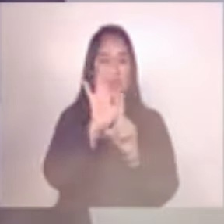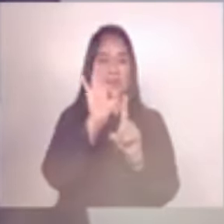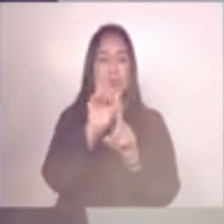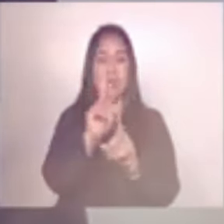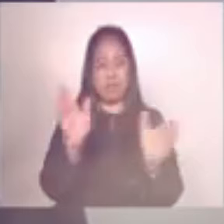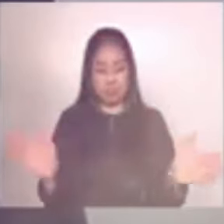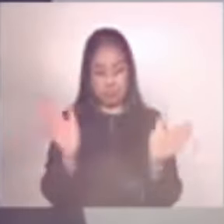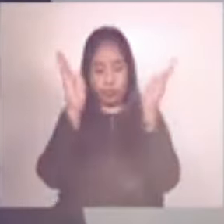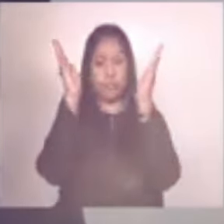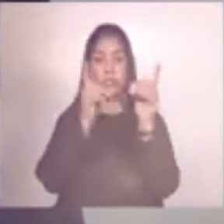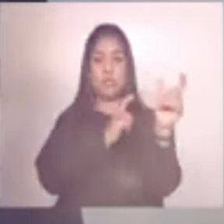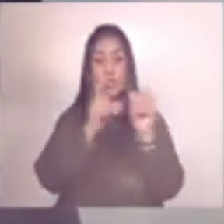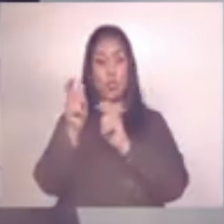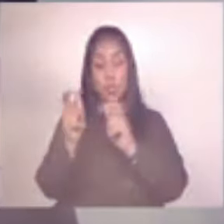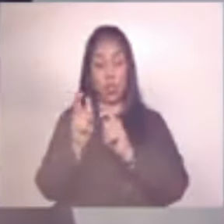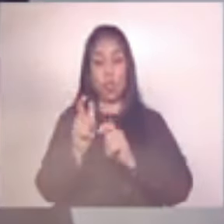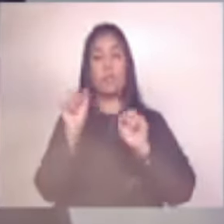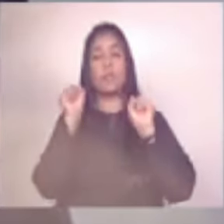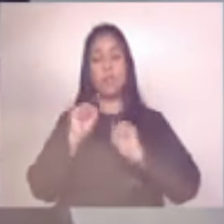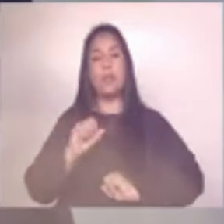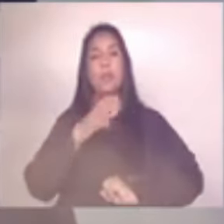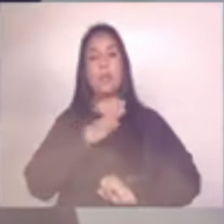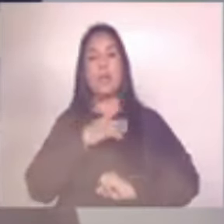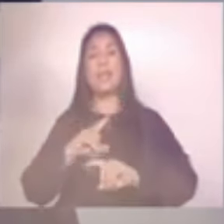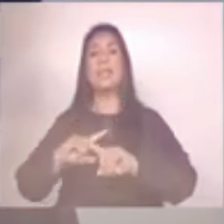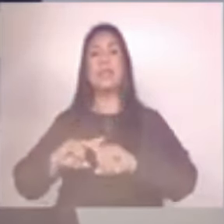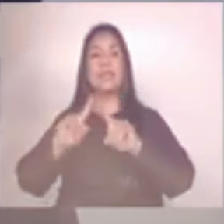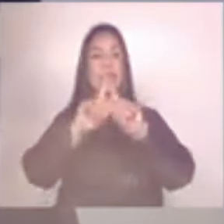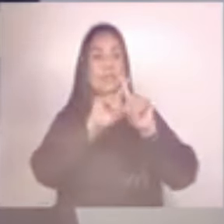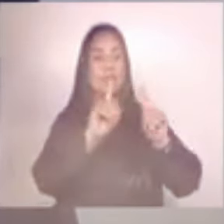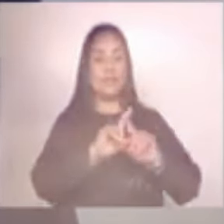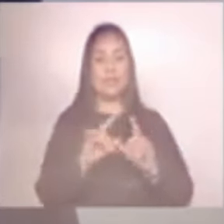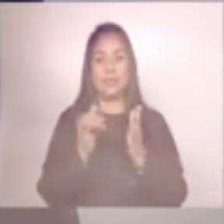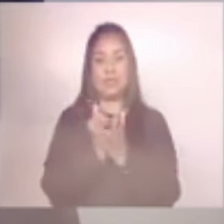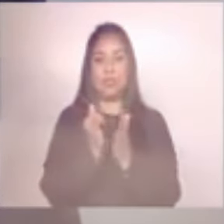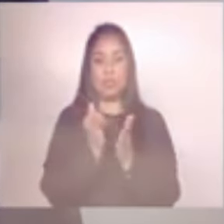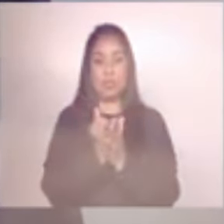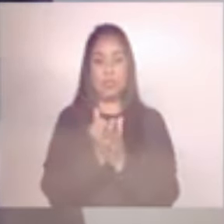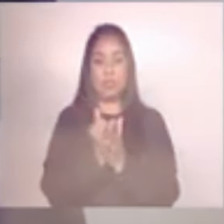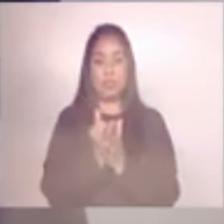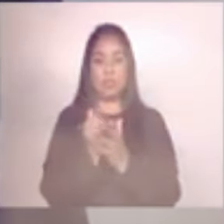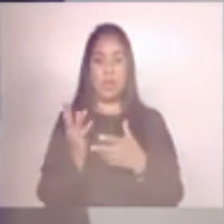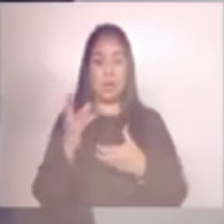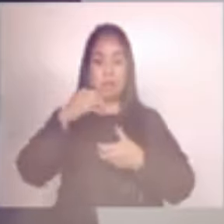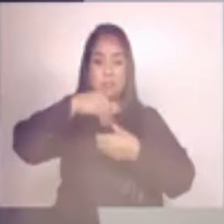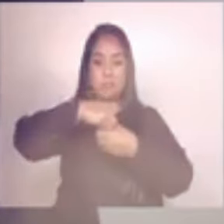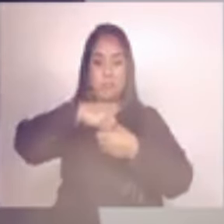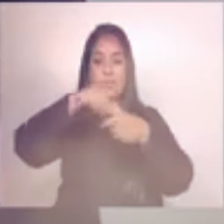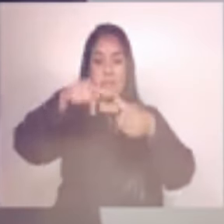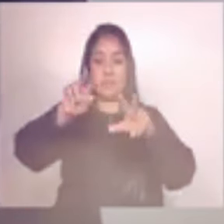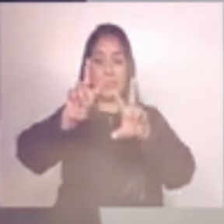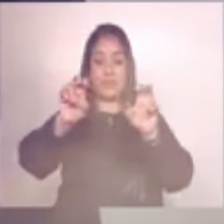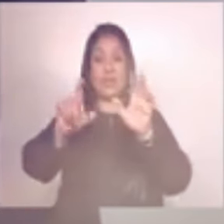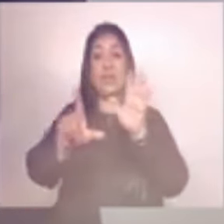control, se pueda llevar a cabo en las distintas instituciones que forman ese marco